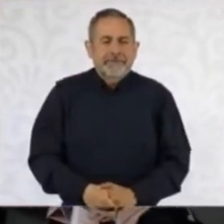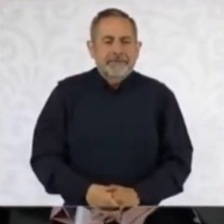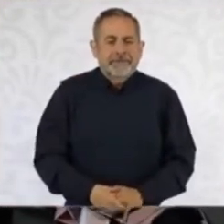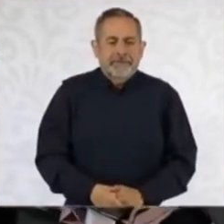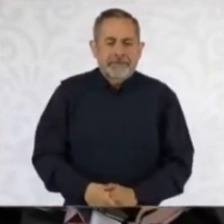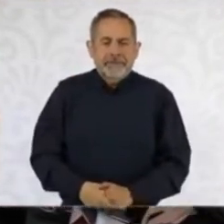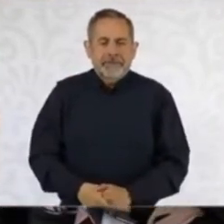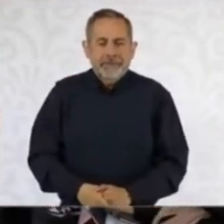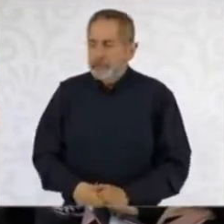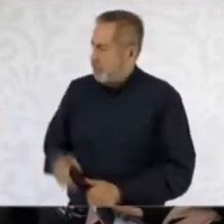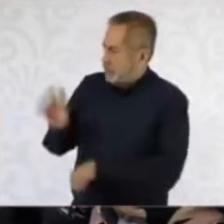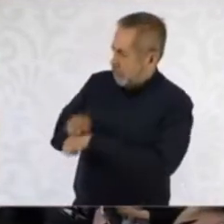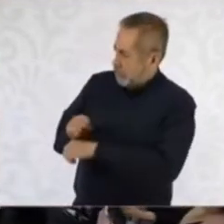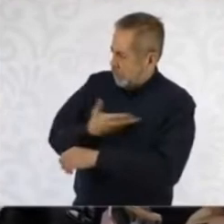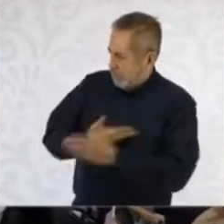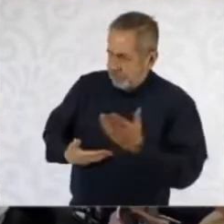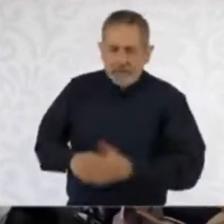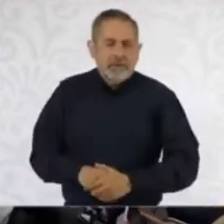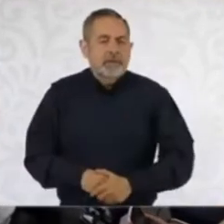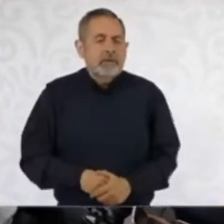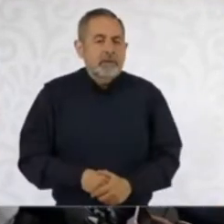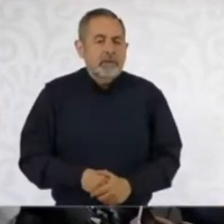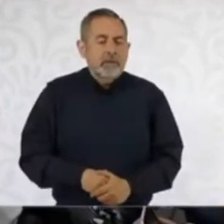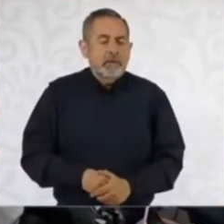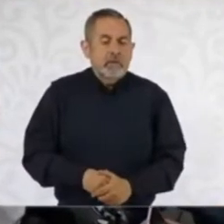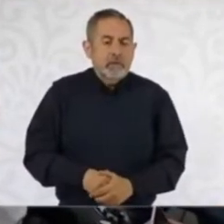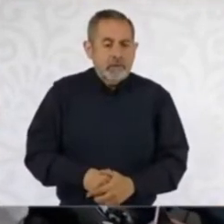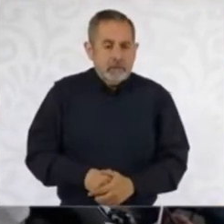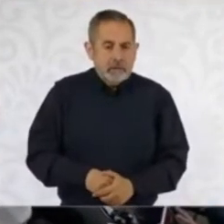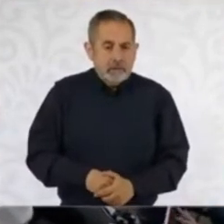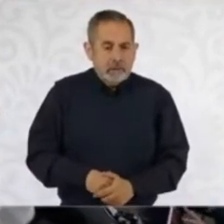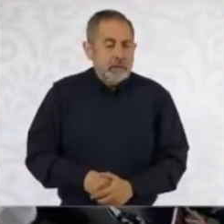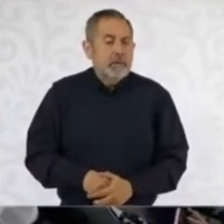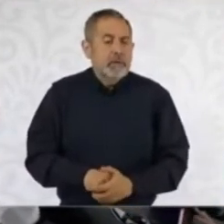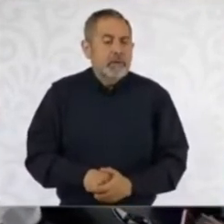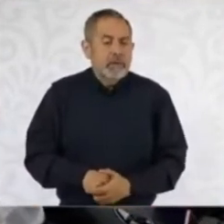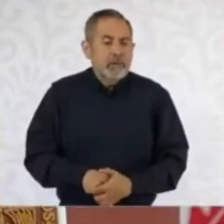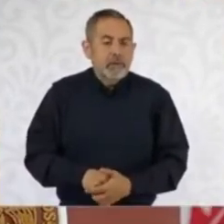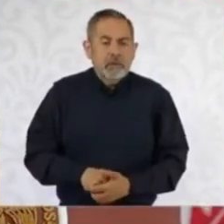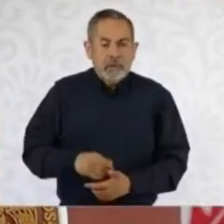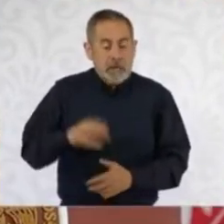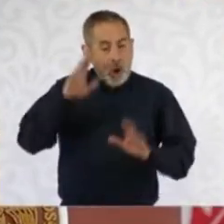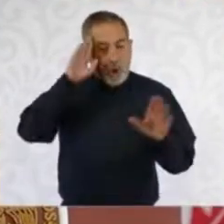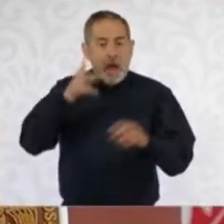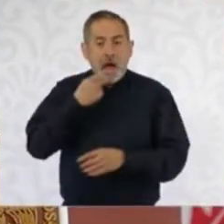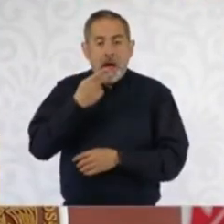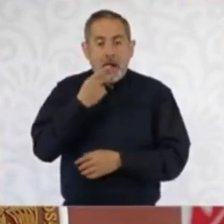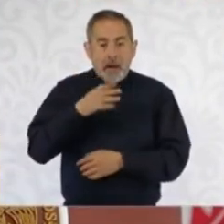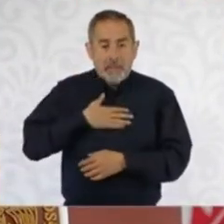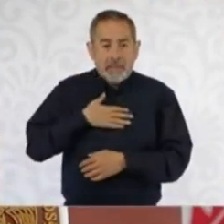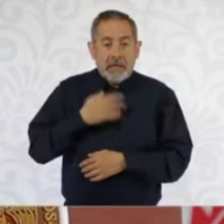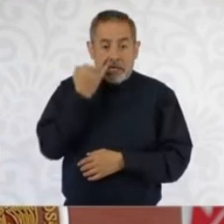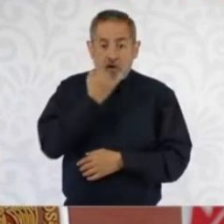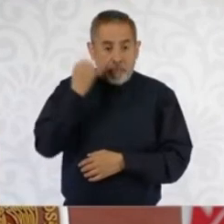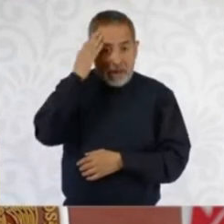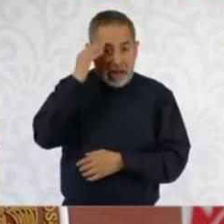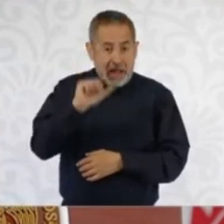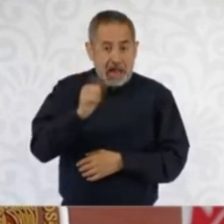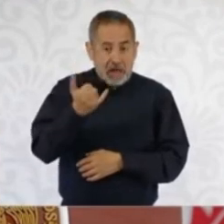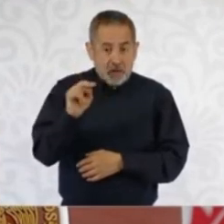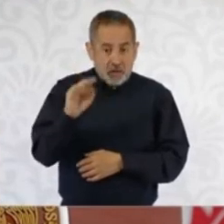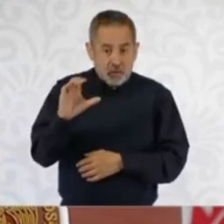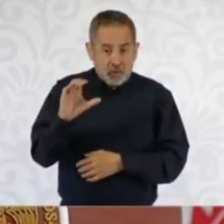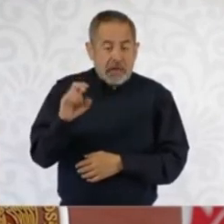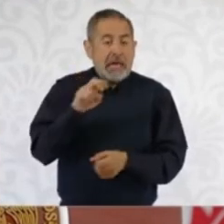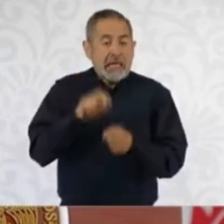Con su permiso, Presidenta. Mahoy, desde Palacio Nacional. Les acabo de saludar en mi lengua ayuk, mi lengua madre, del municipio